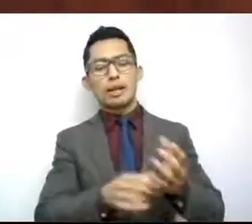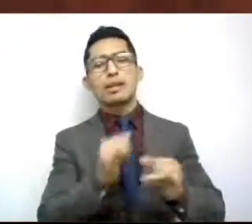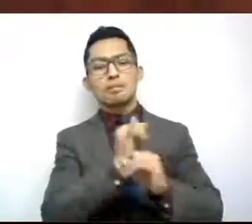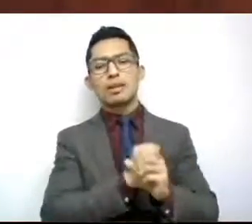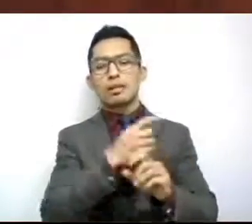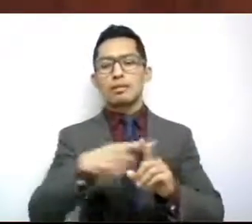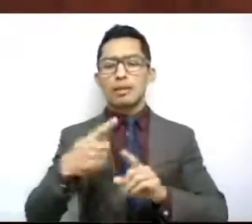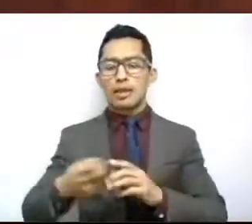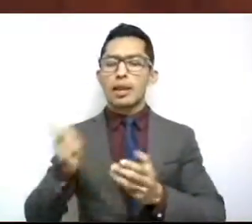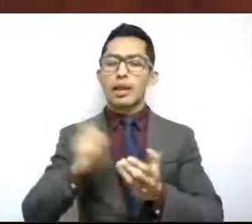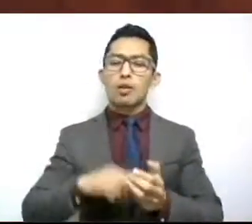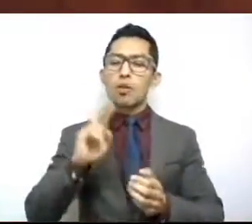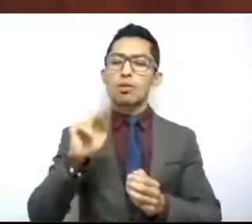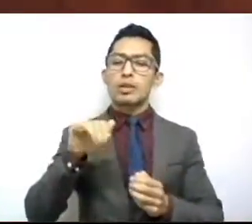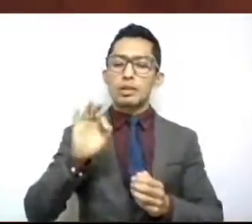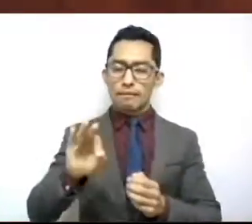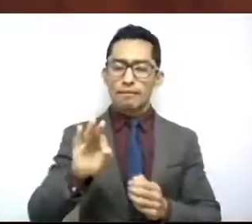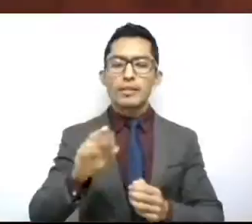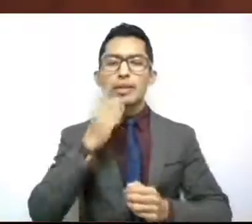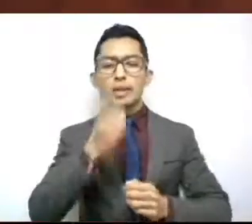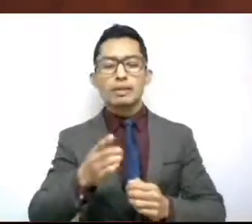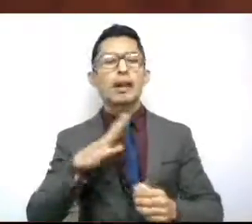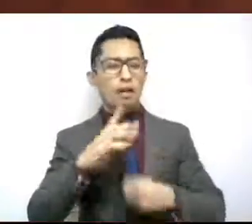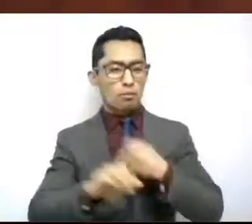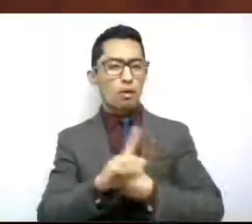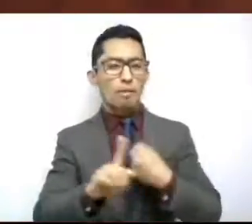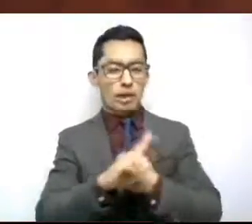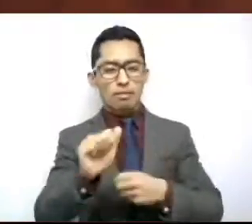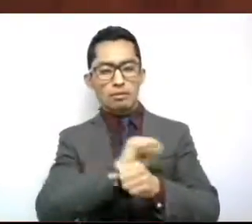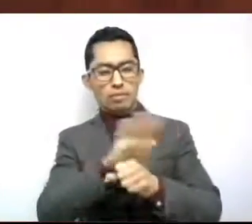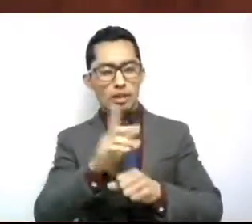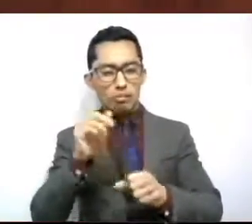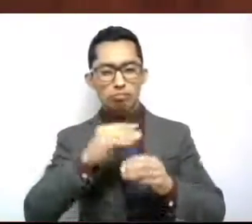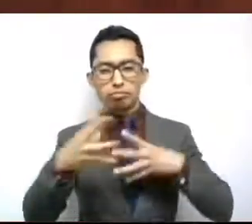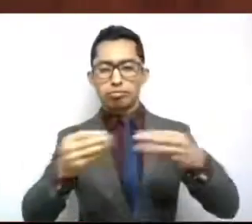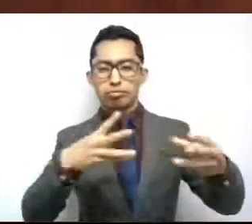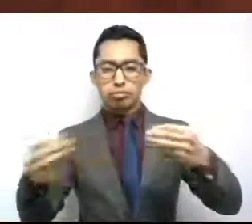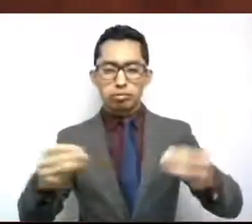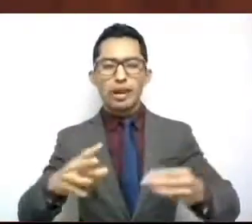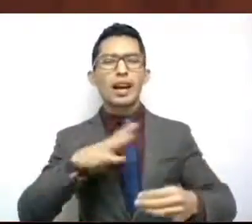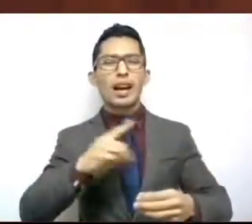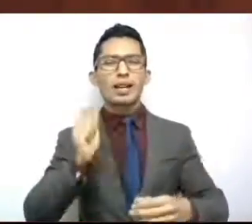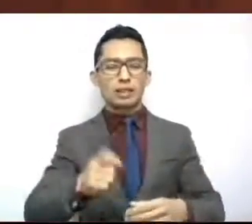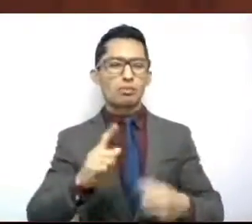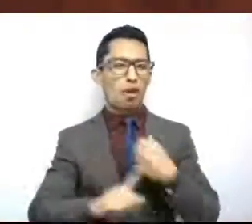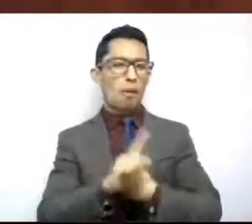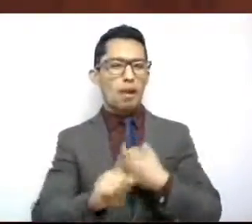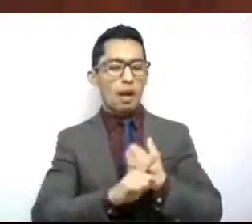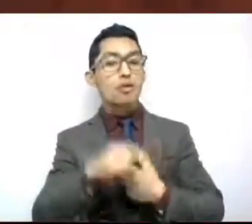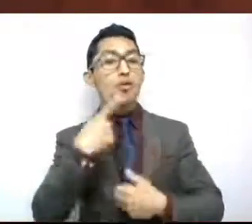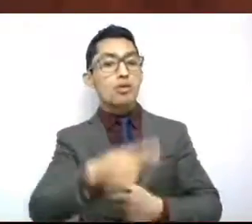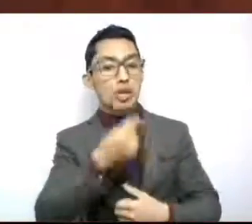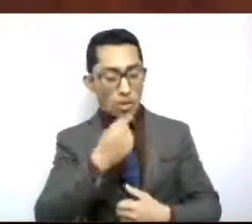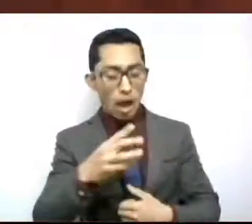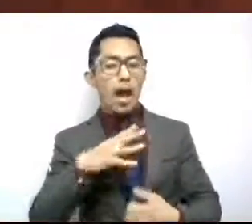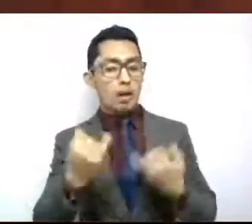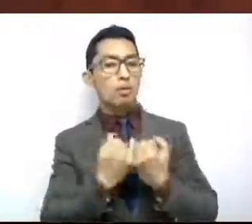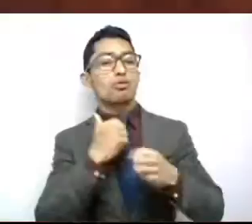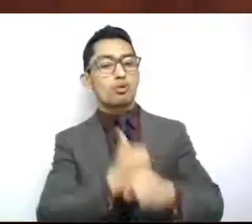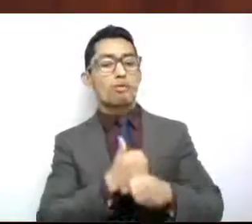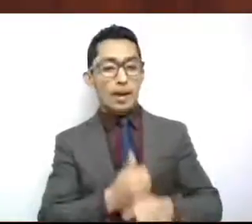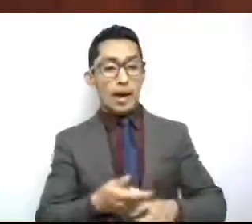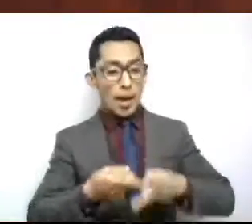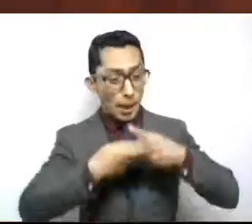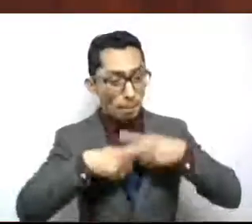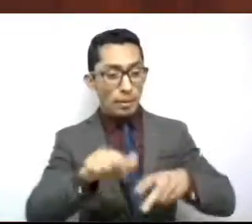los datos del UNICEF, la crisis del COVID-19 es una crisis de los niños. En los primeros meses de la